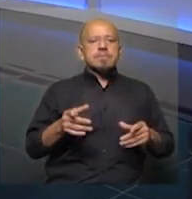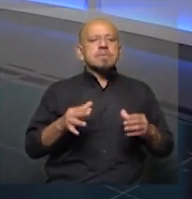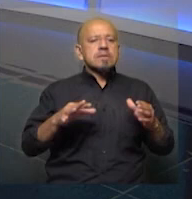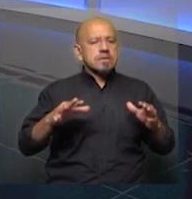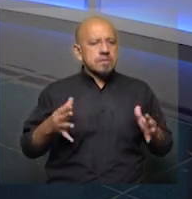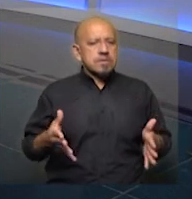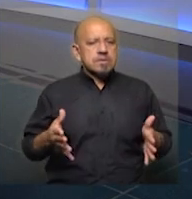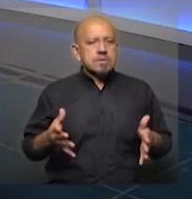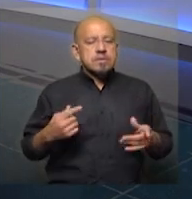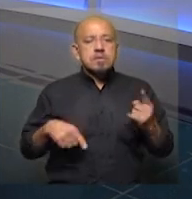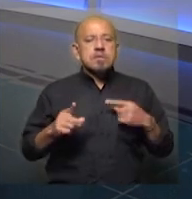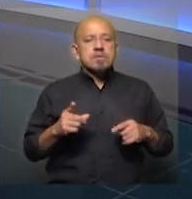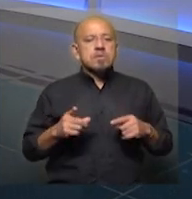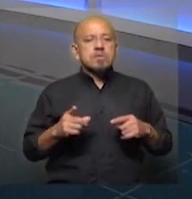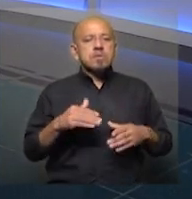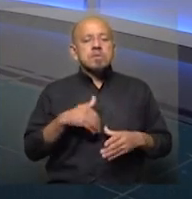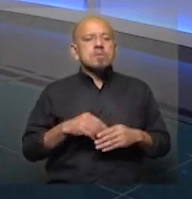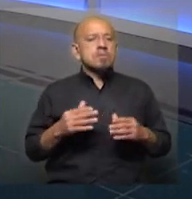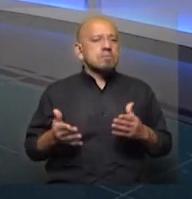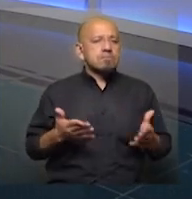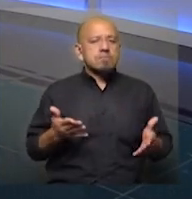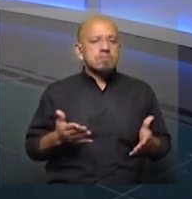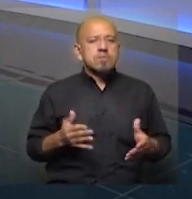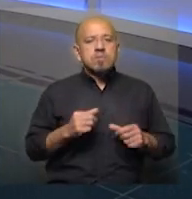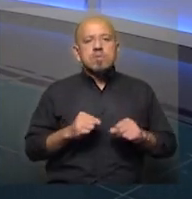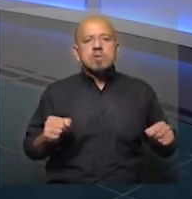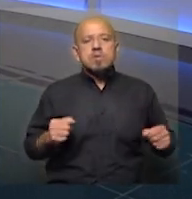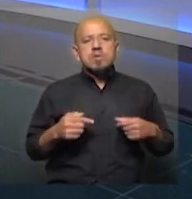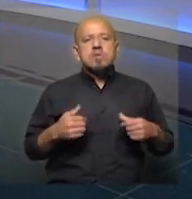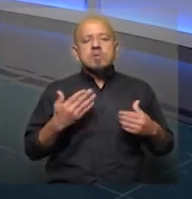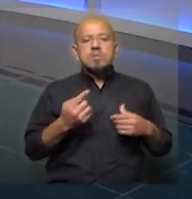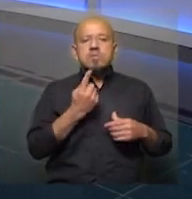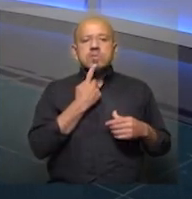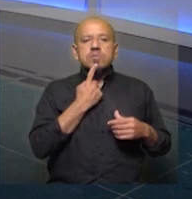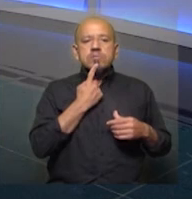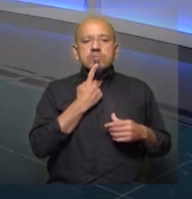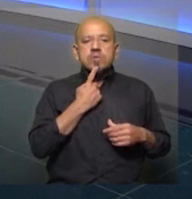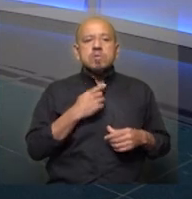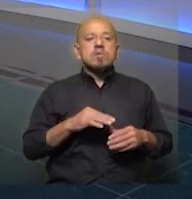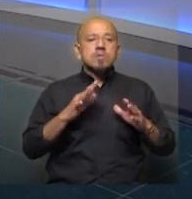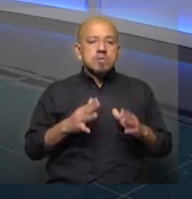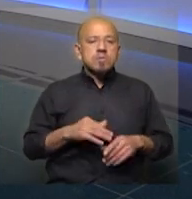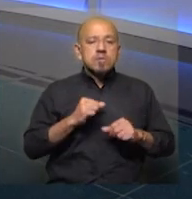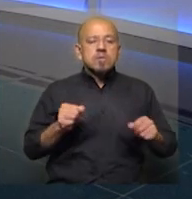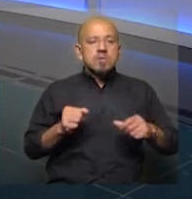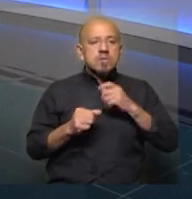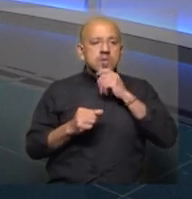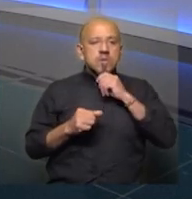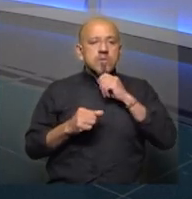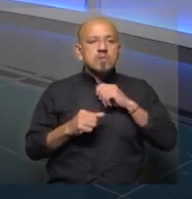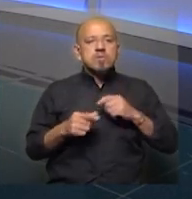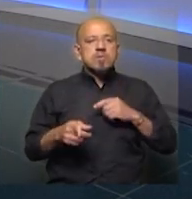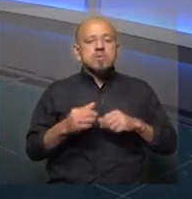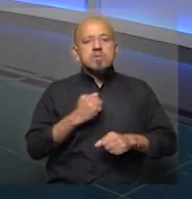qué pasa con esto fue una votación muy ajustada Qué puede pasar desde el punto de vista político Qué puede pasar con los trabajadores que muchos de ellos anunciaron que